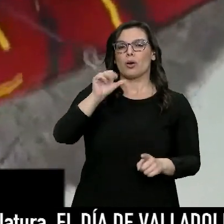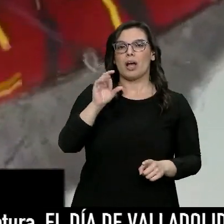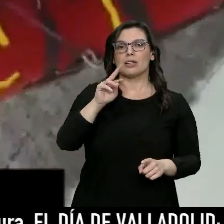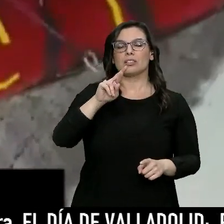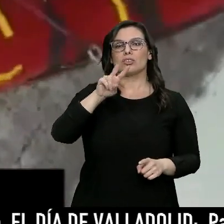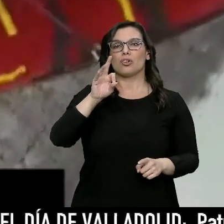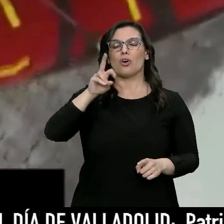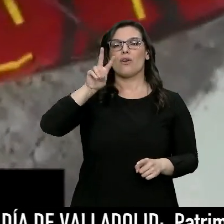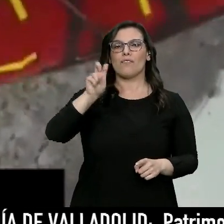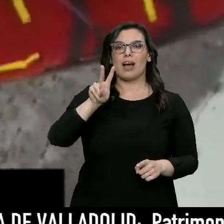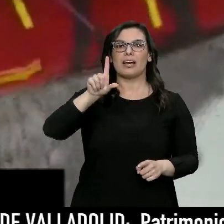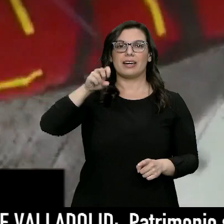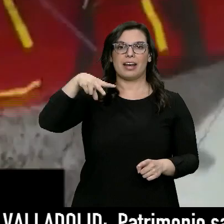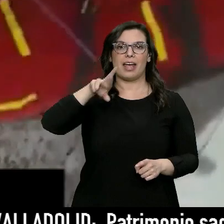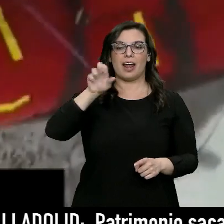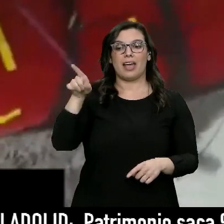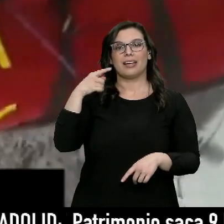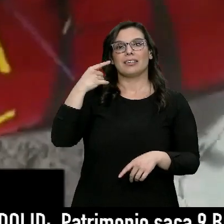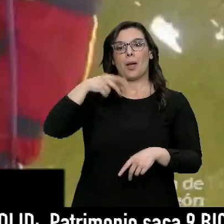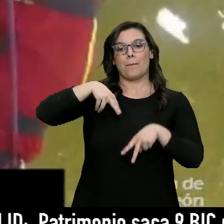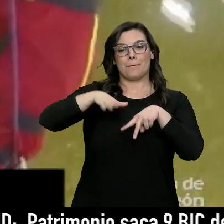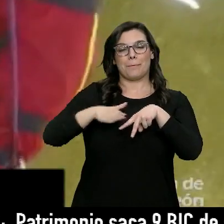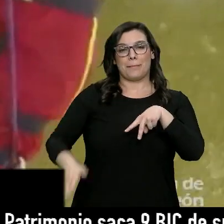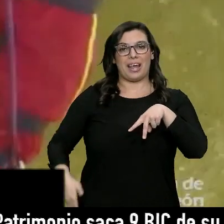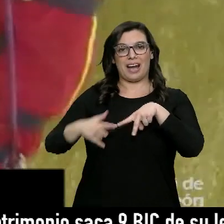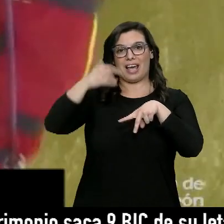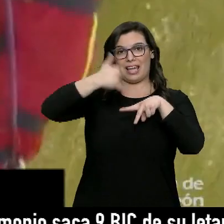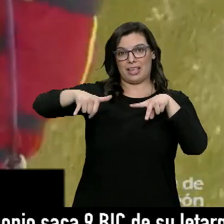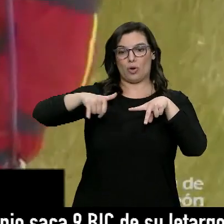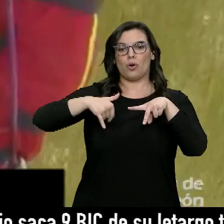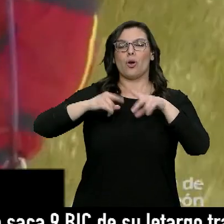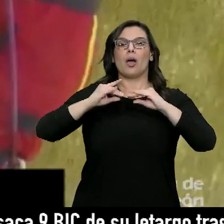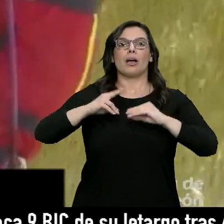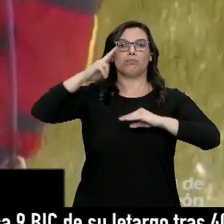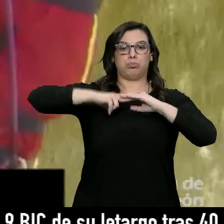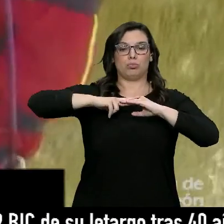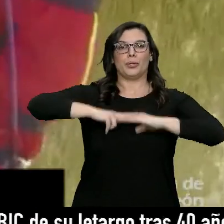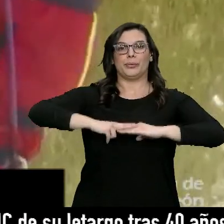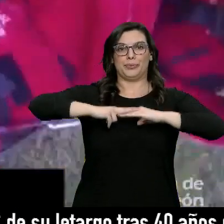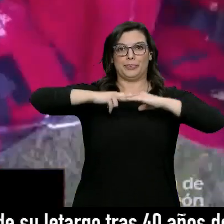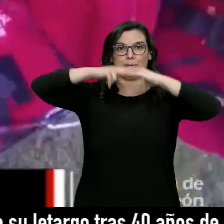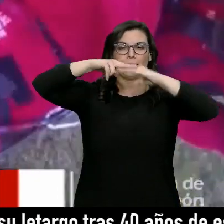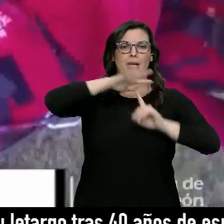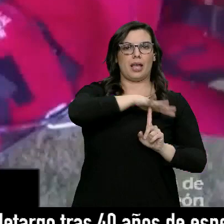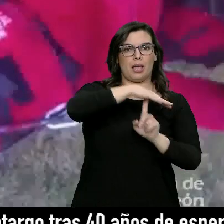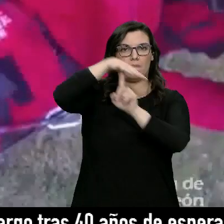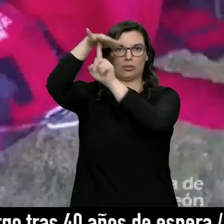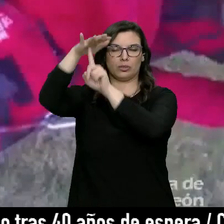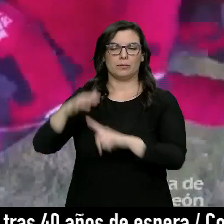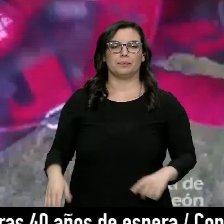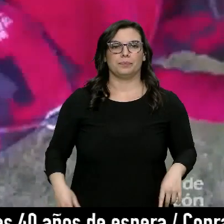en Burgos. El esquiador estaba herido en una pierna, fue inmovilizado en una camilla y tuvo que ser evacuado en helicóptero.